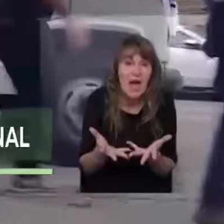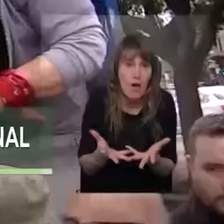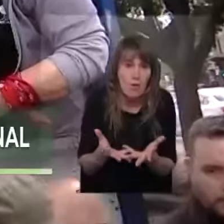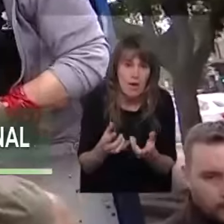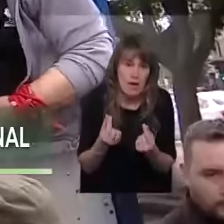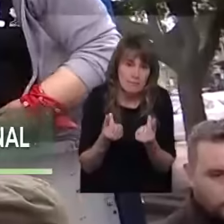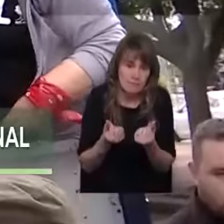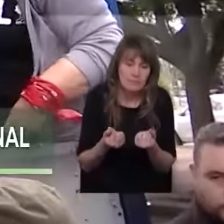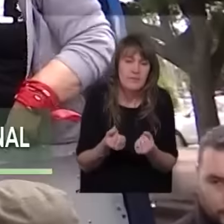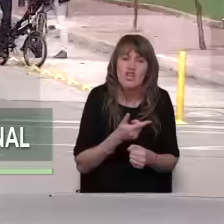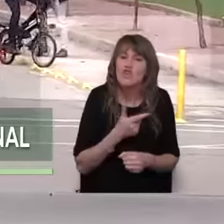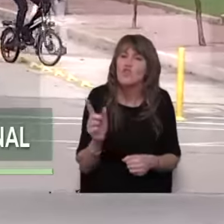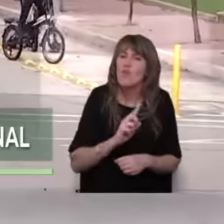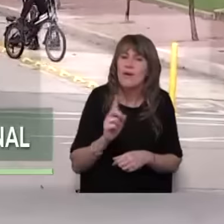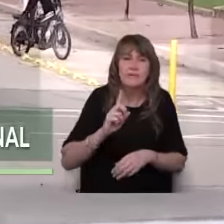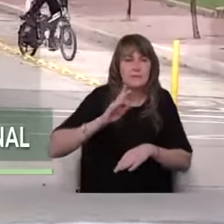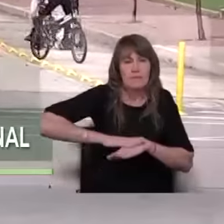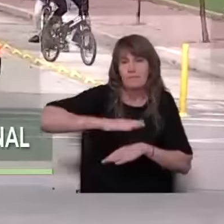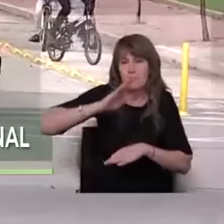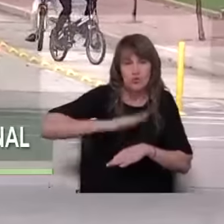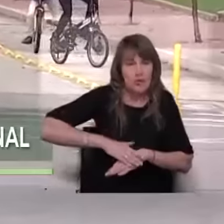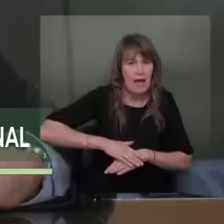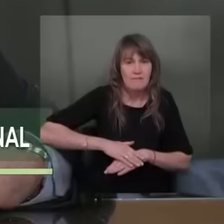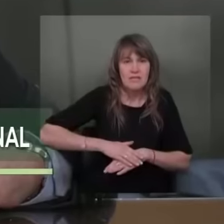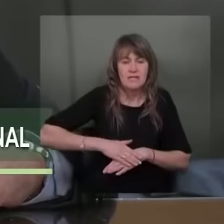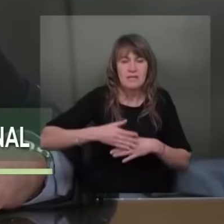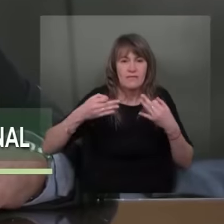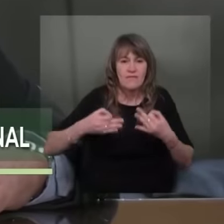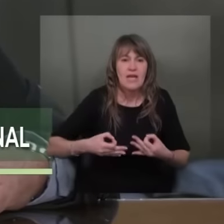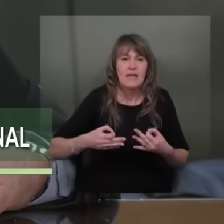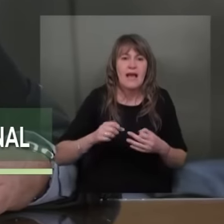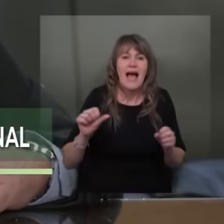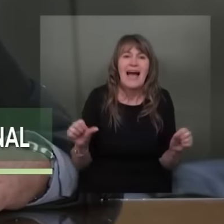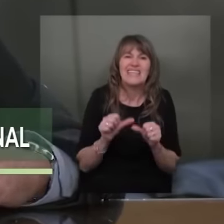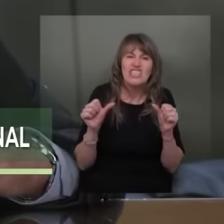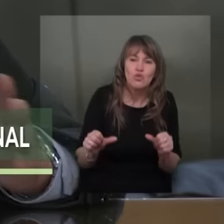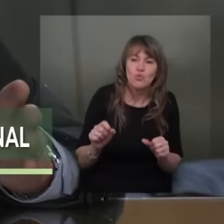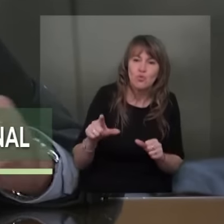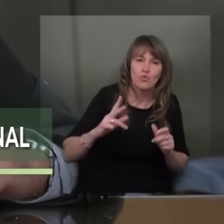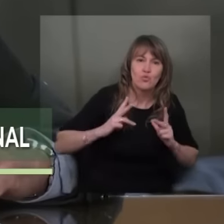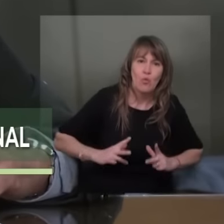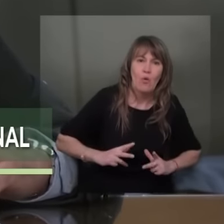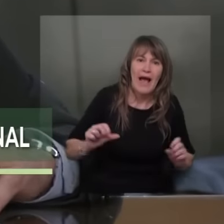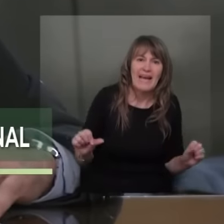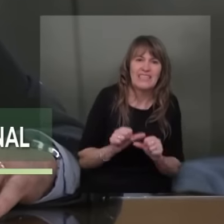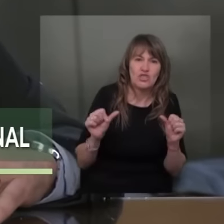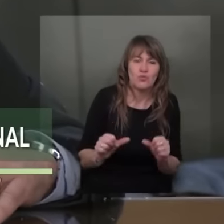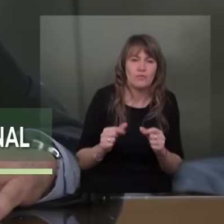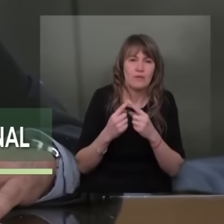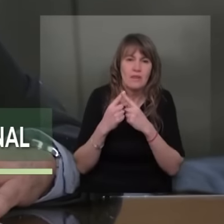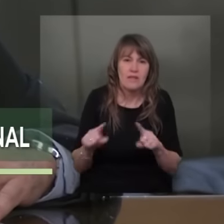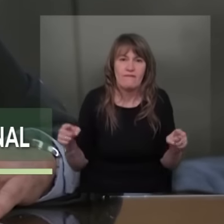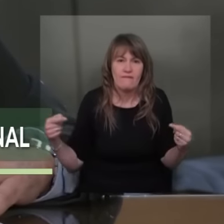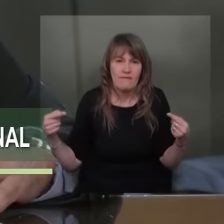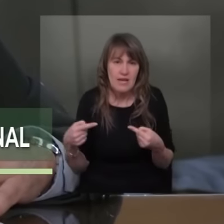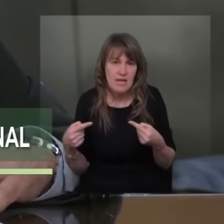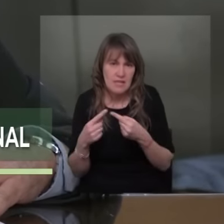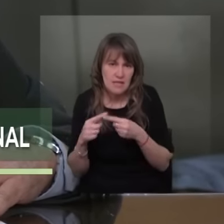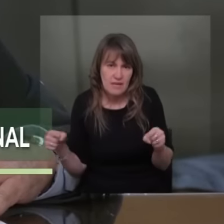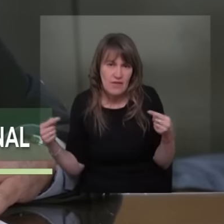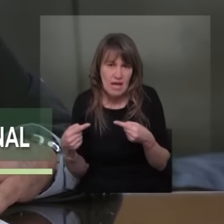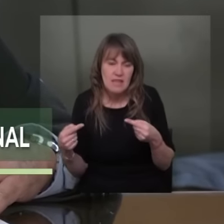irresponsable como ya se ha dicho tener una actitud eh diferente que podrá sonar